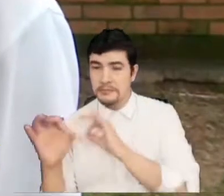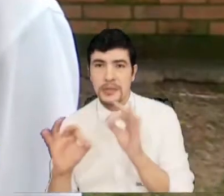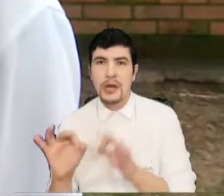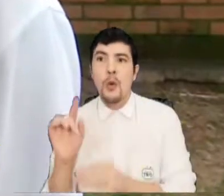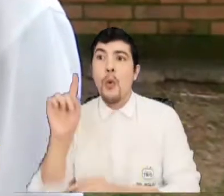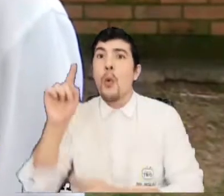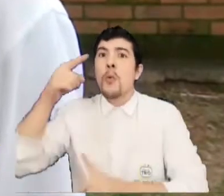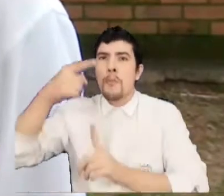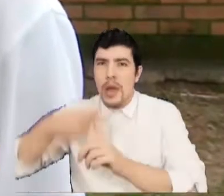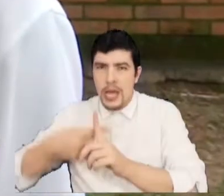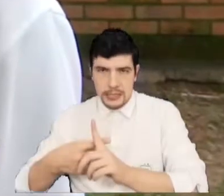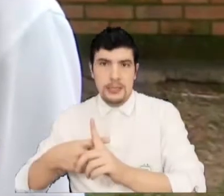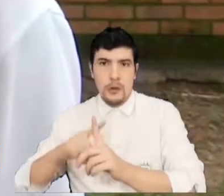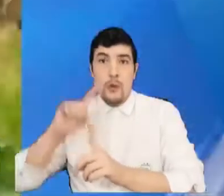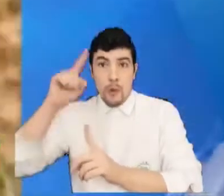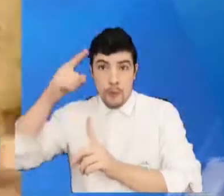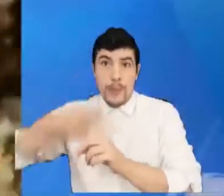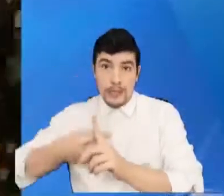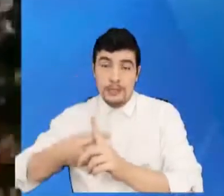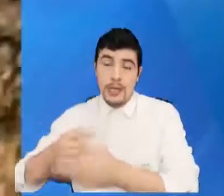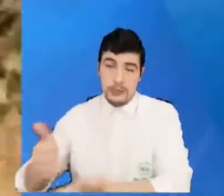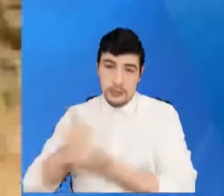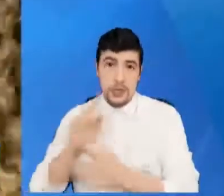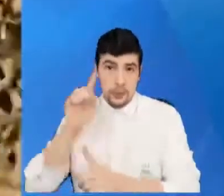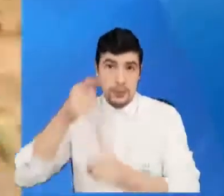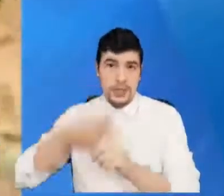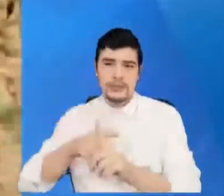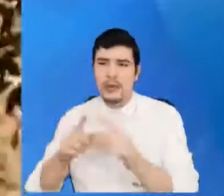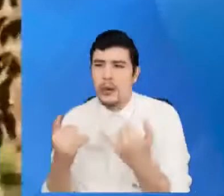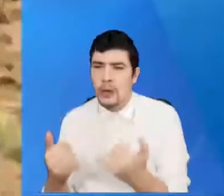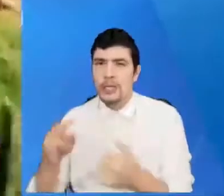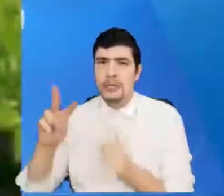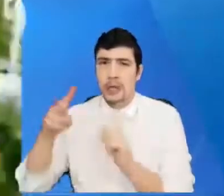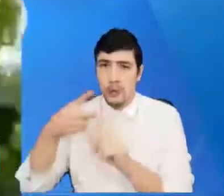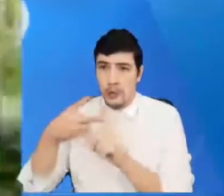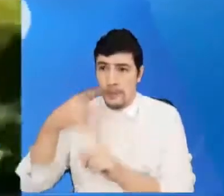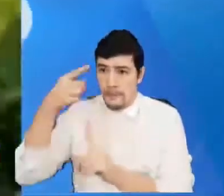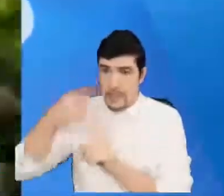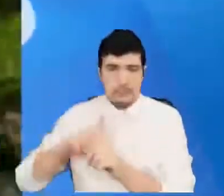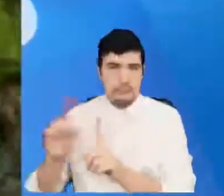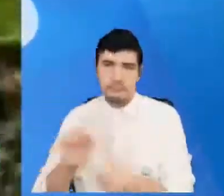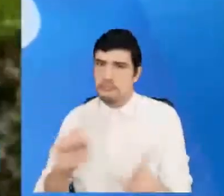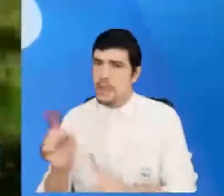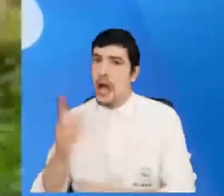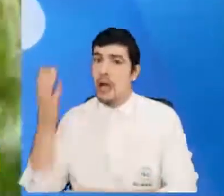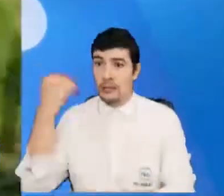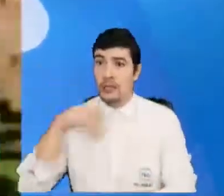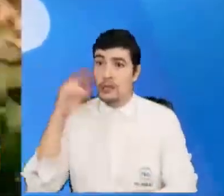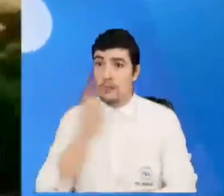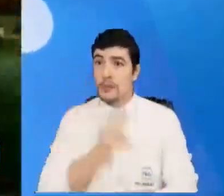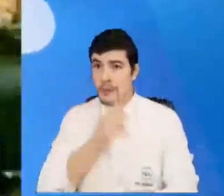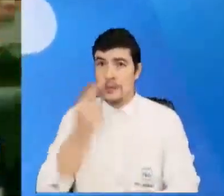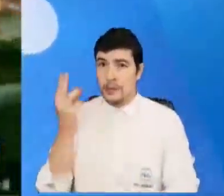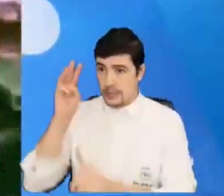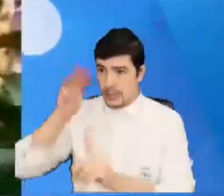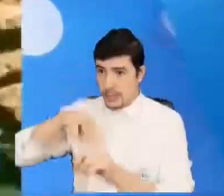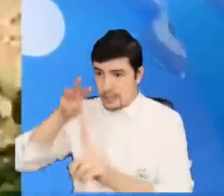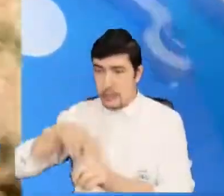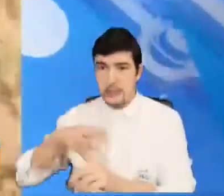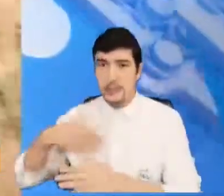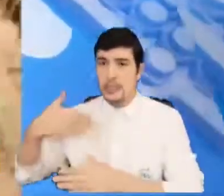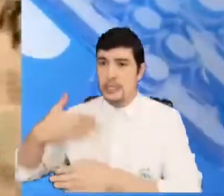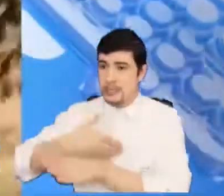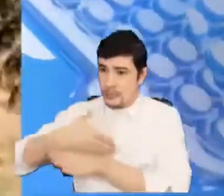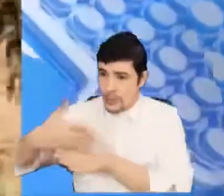hasta la fecha y ya no ha llegado el segundo auxilio. El compromiso eran tres meses de auxilio y después iba a haber un proceso y ahí iban a